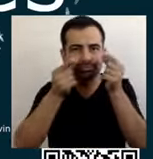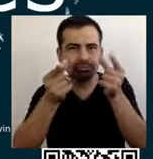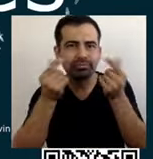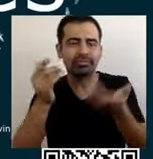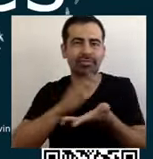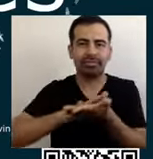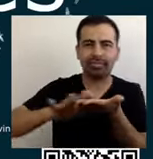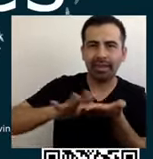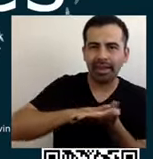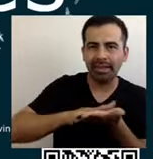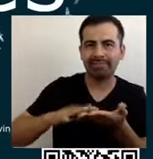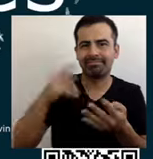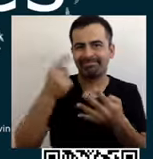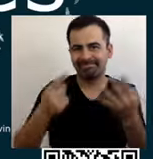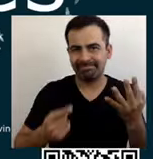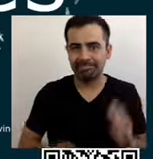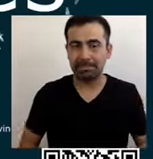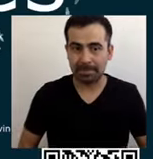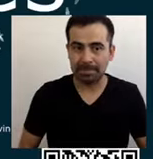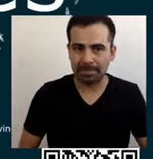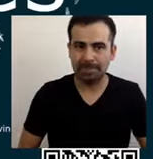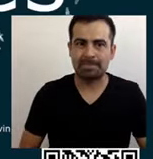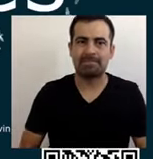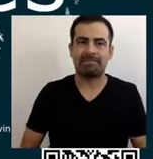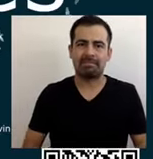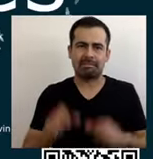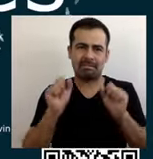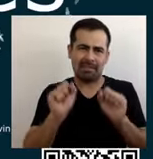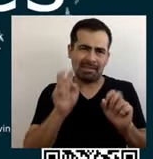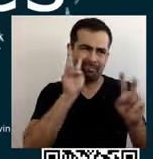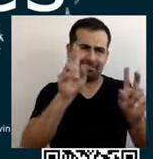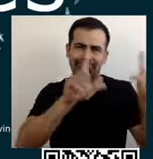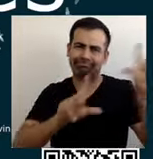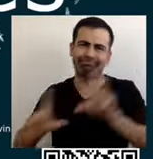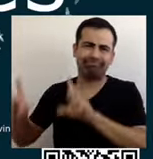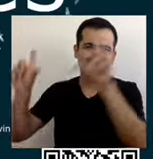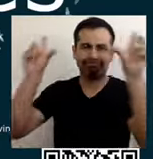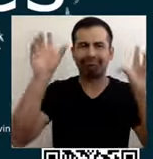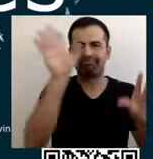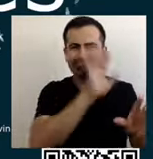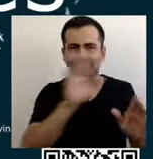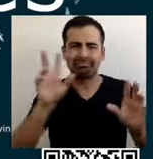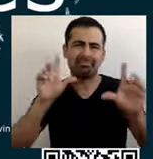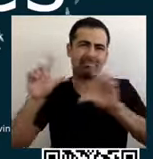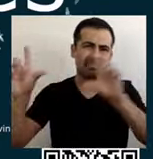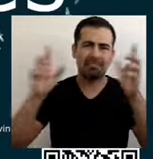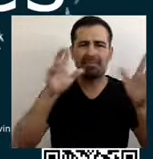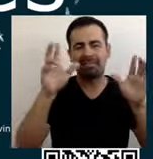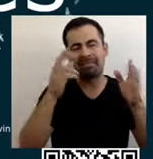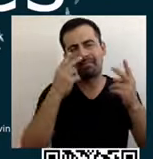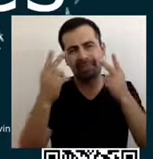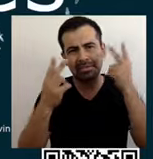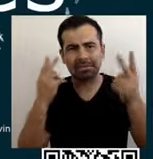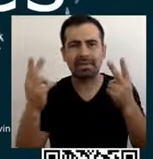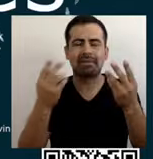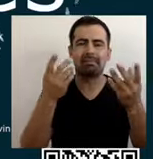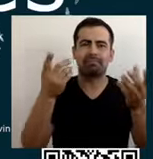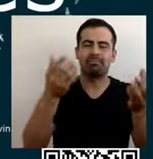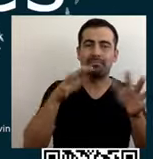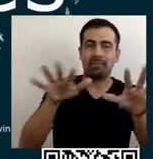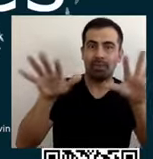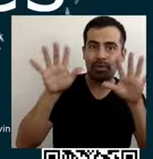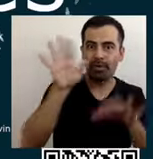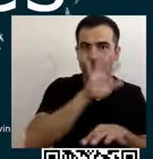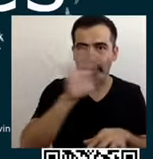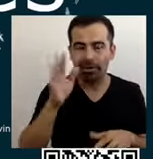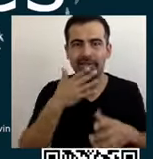El concierto Accesible Sentires ha sido diseñado desde una perspectiva de